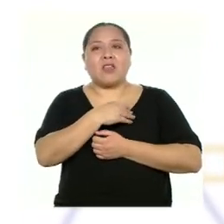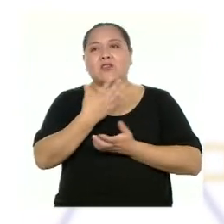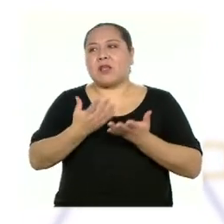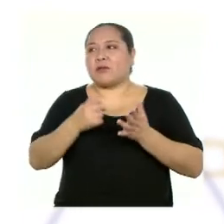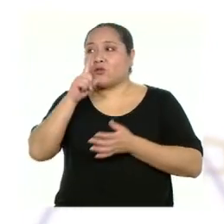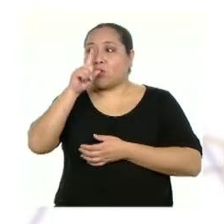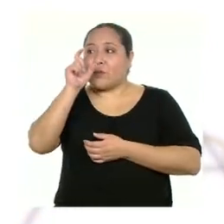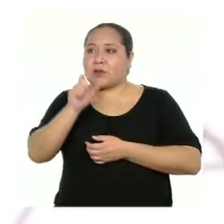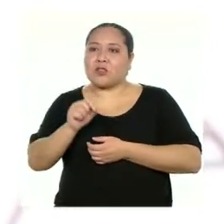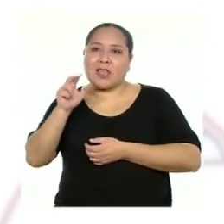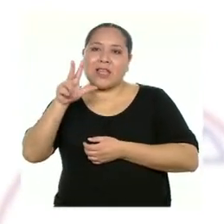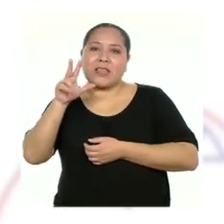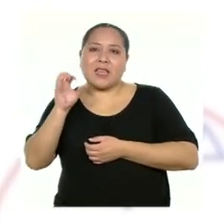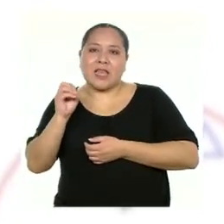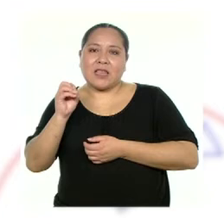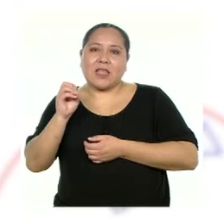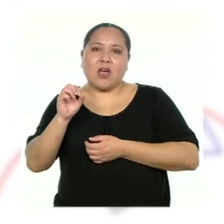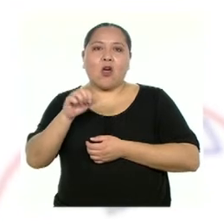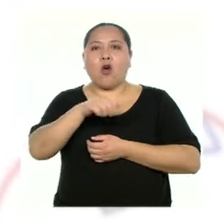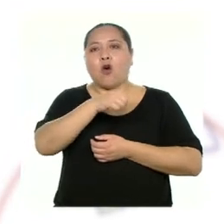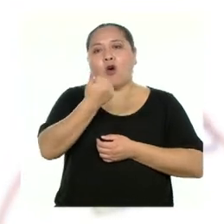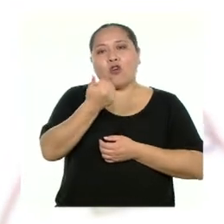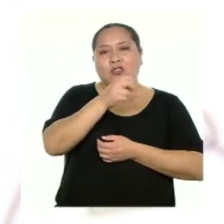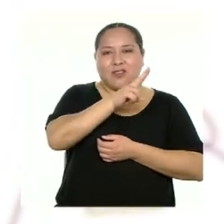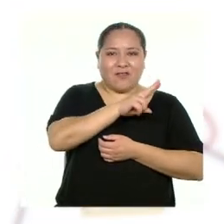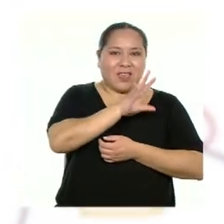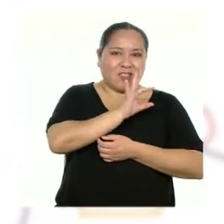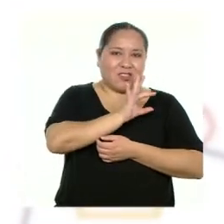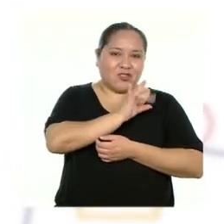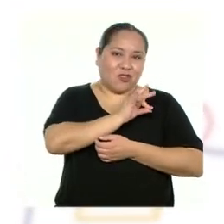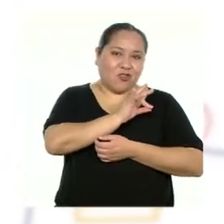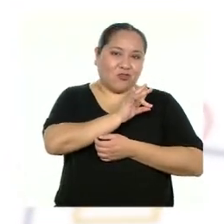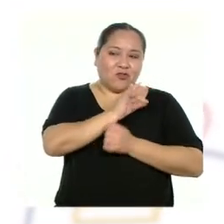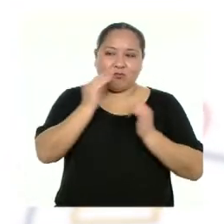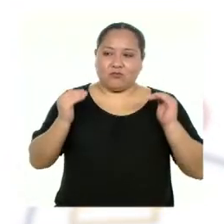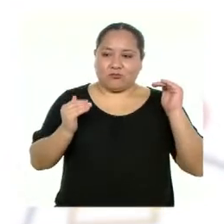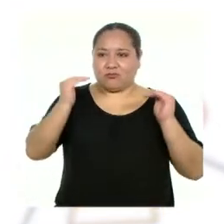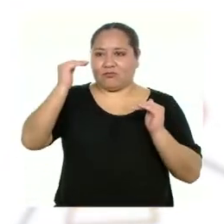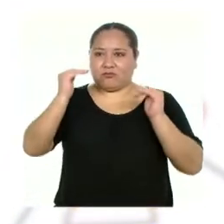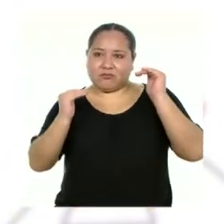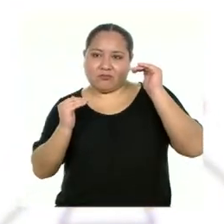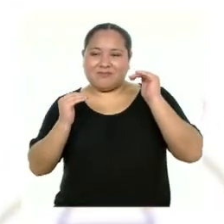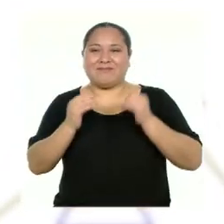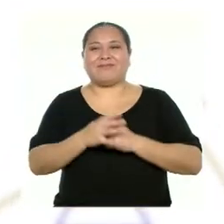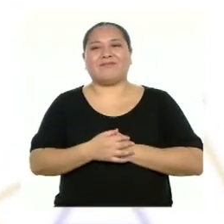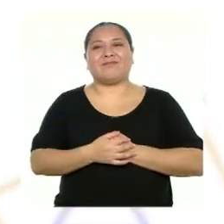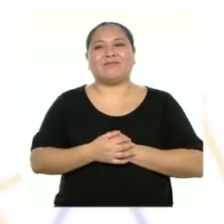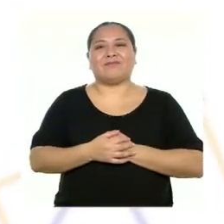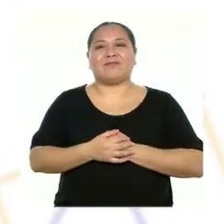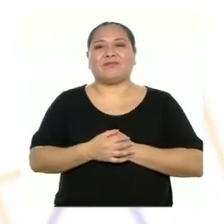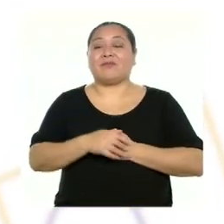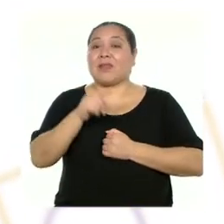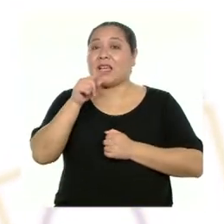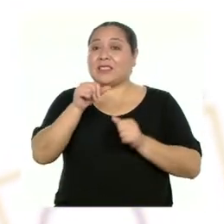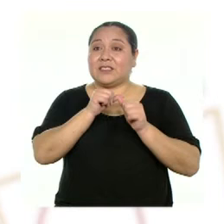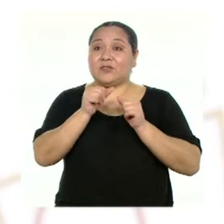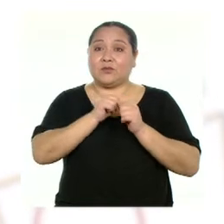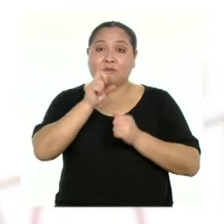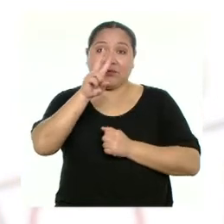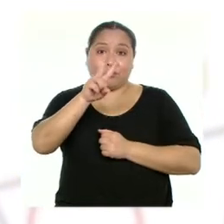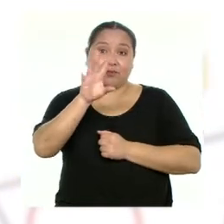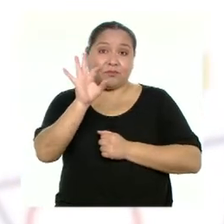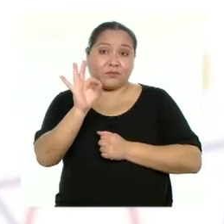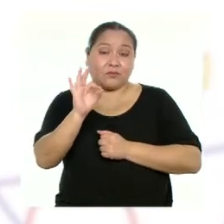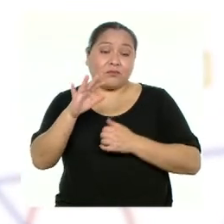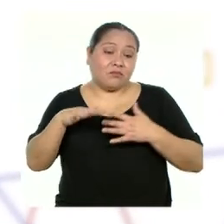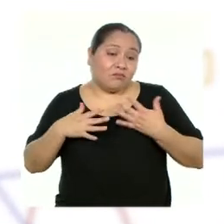30, tenía que haber otro de 28 para compensar o poner en un equilibrio similar. Con este número 29 se